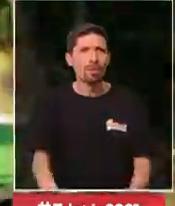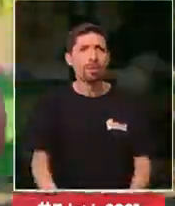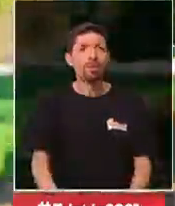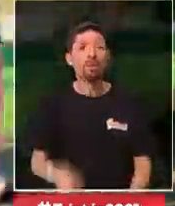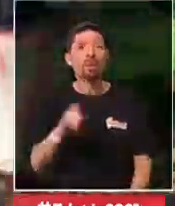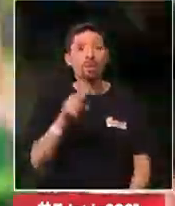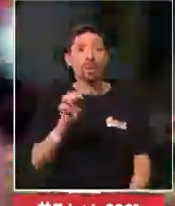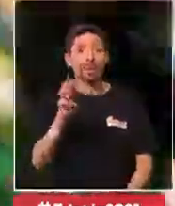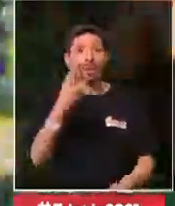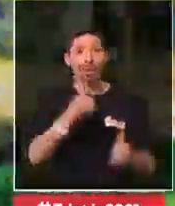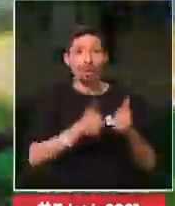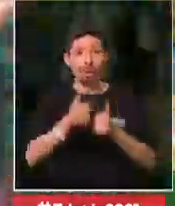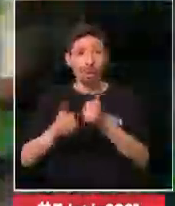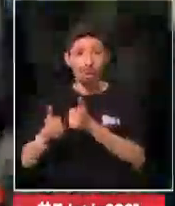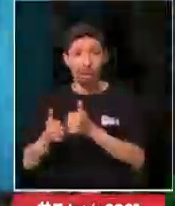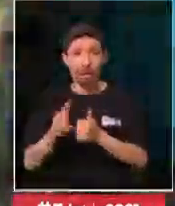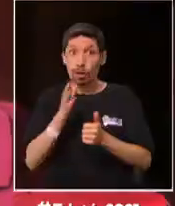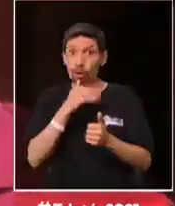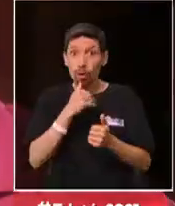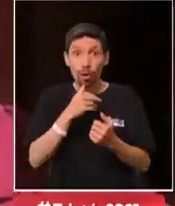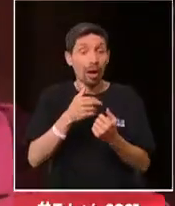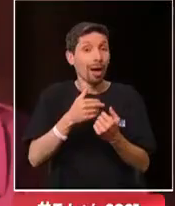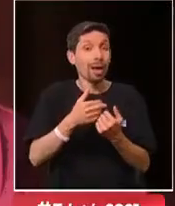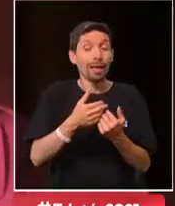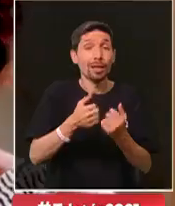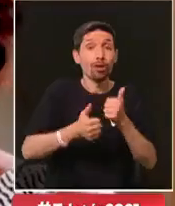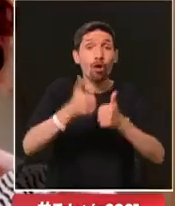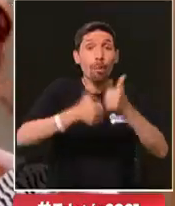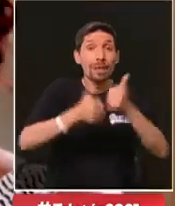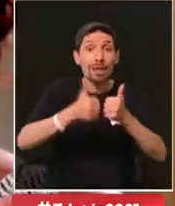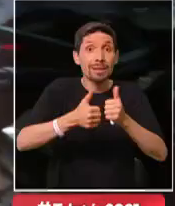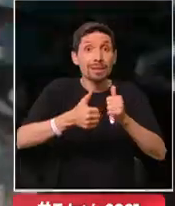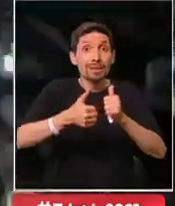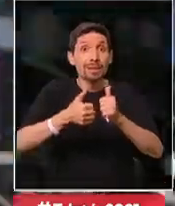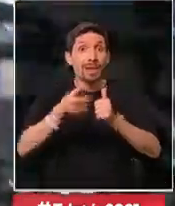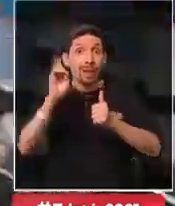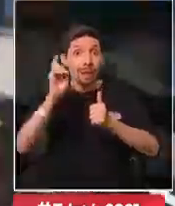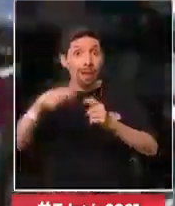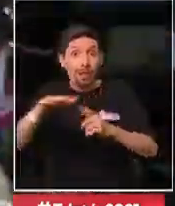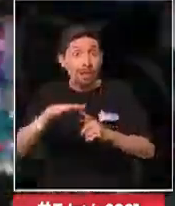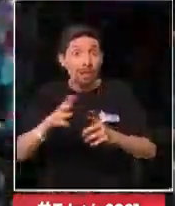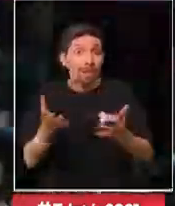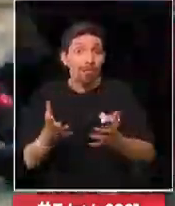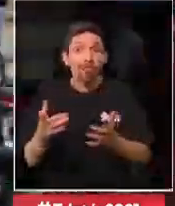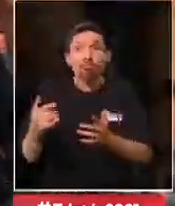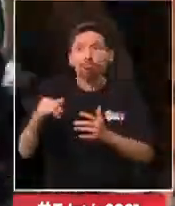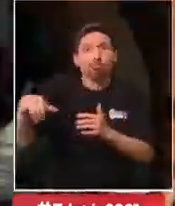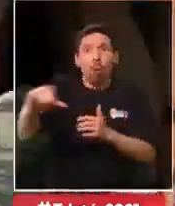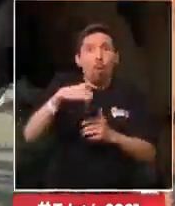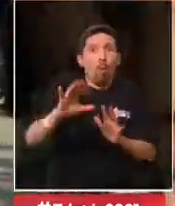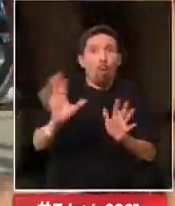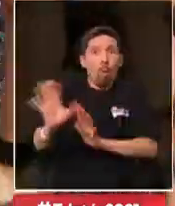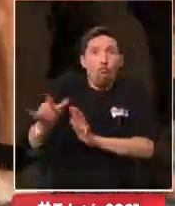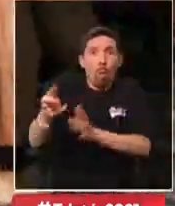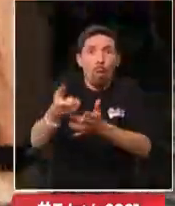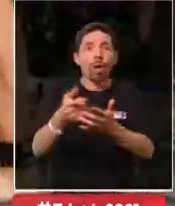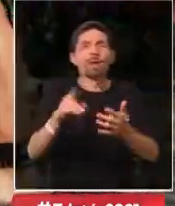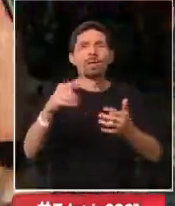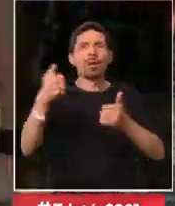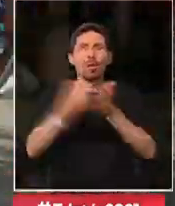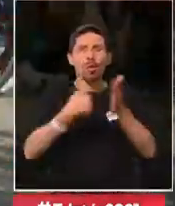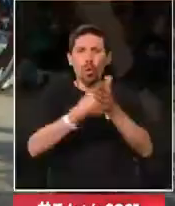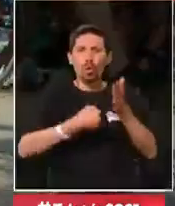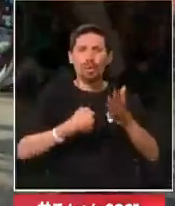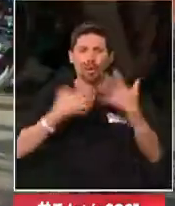Ella en triatlón, como no hay triatlón paralímpico, ella compite con convencionales. Es mucha lucha física, vas contra el tiempo.